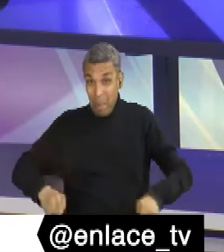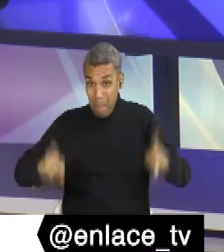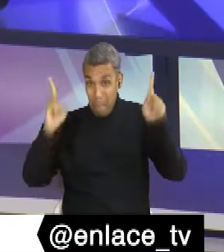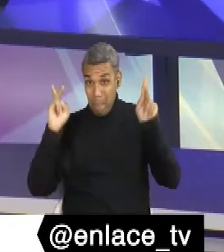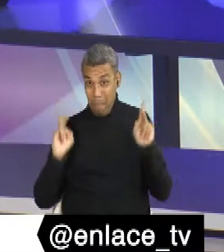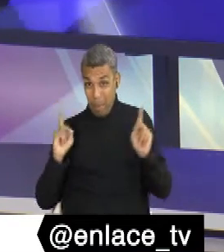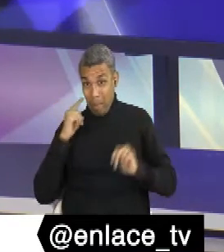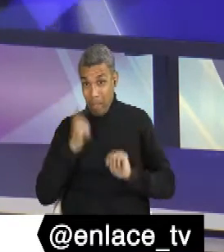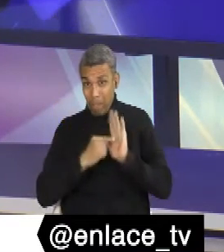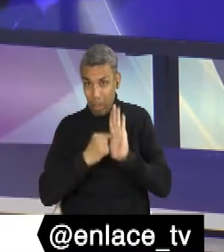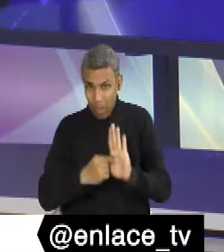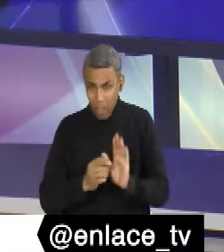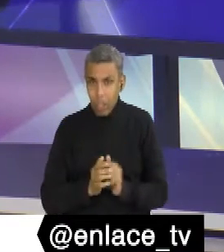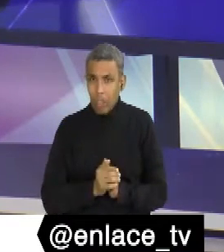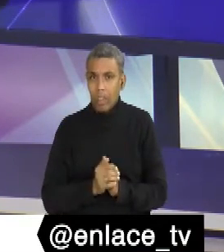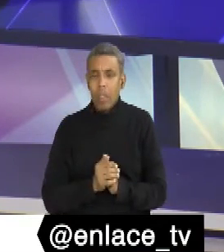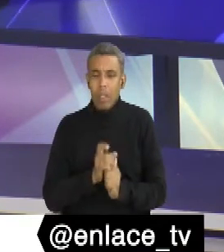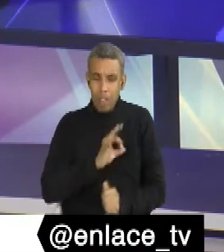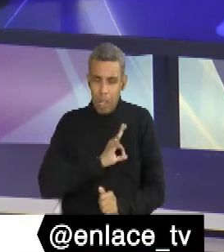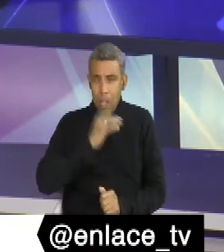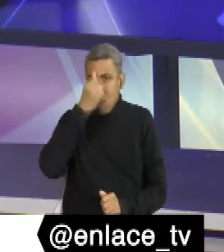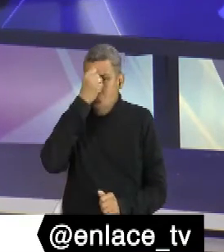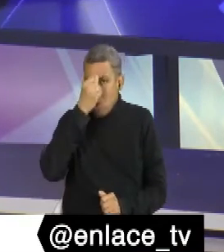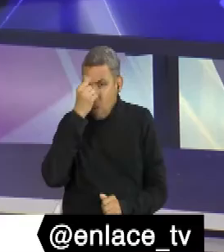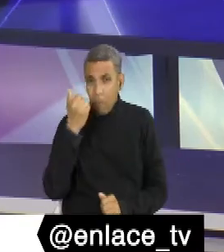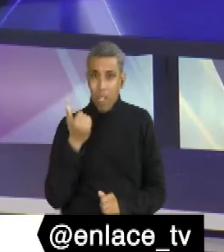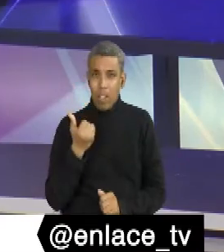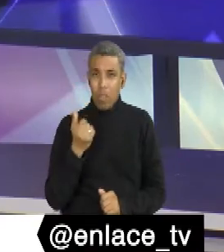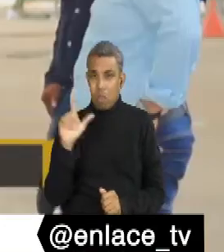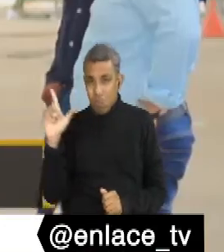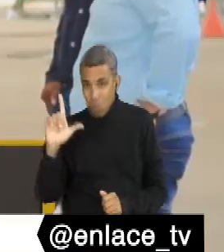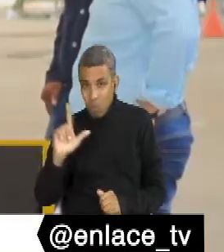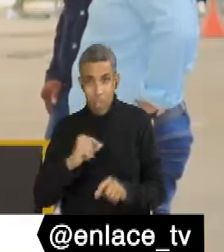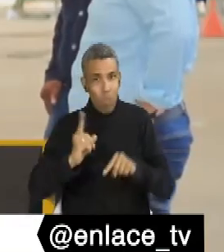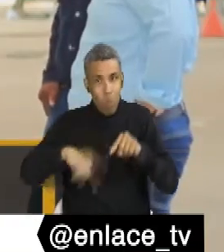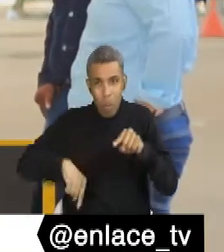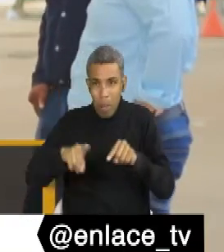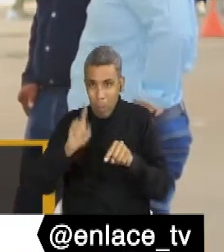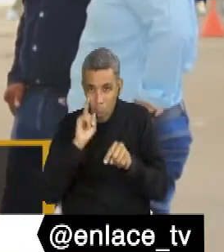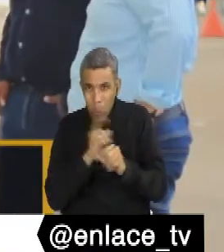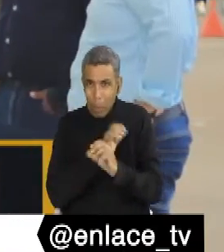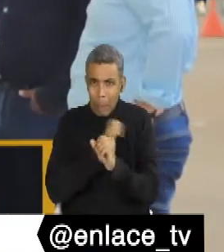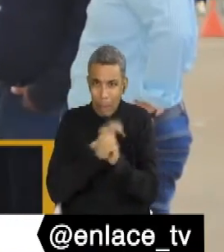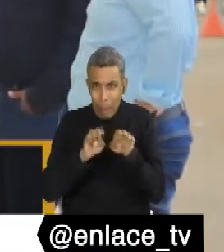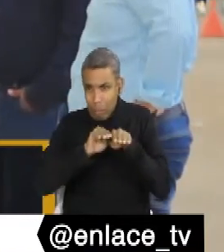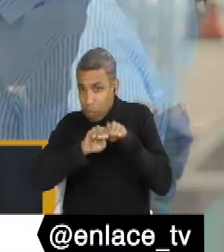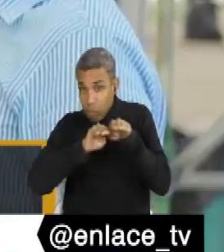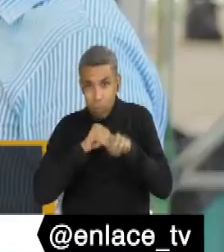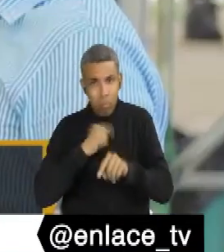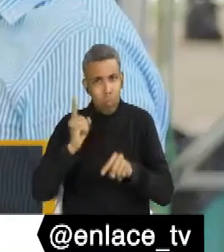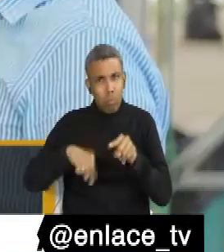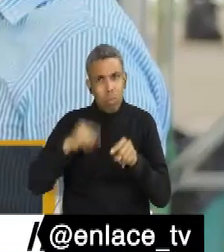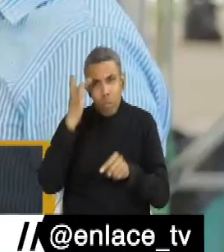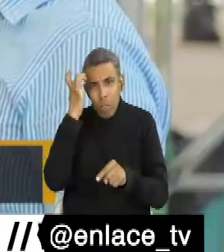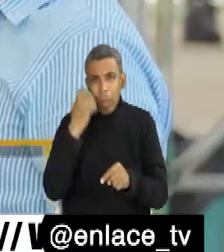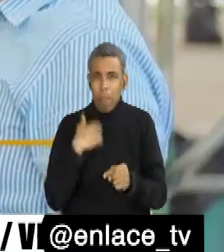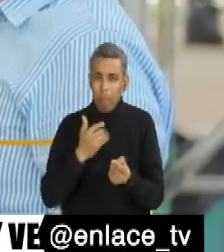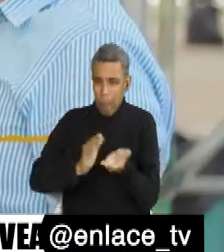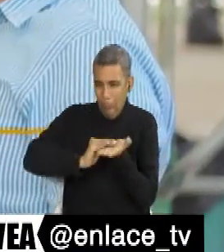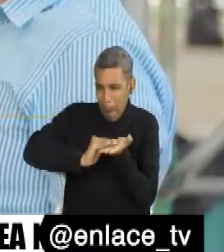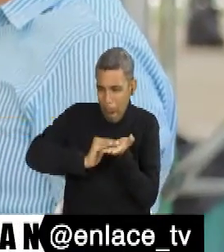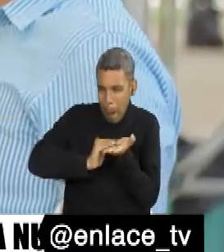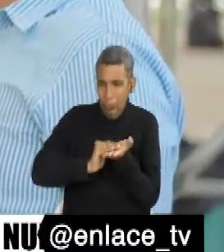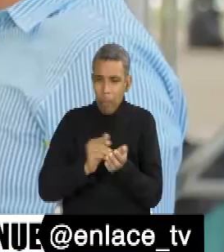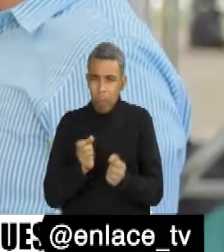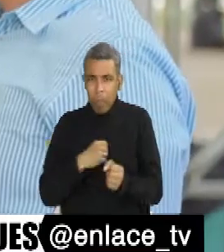salida en los dos sentidos en esta infraestructura. El secretario de Infraestructura, el ingeniero Gerson González, especificó los trabajos que